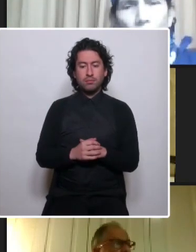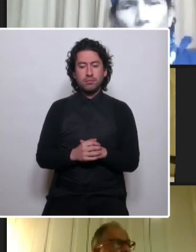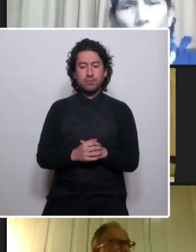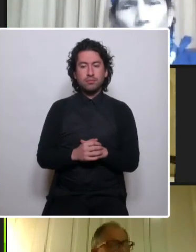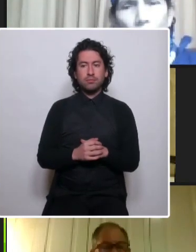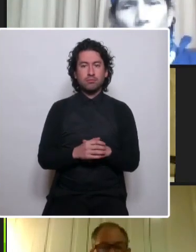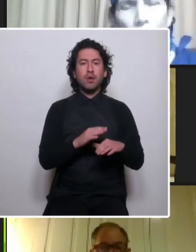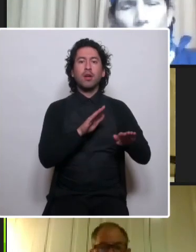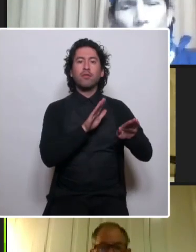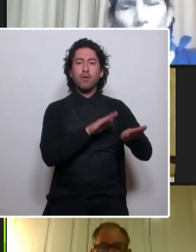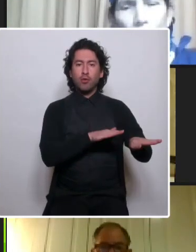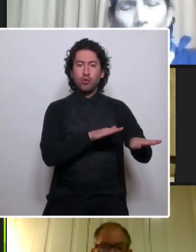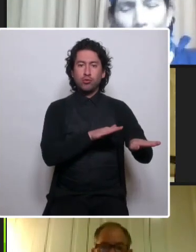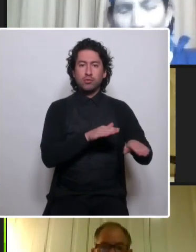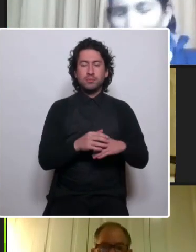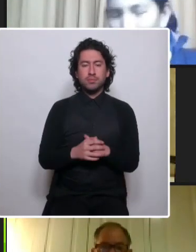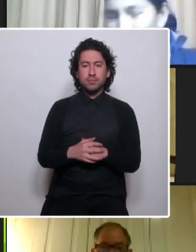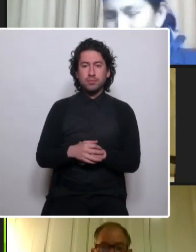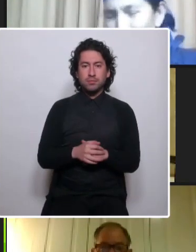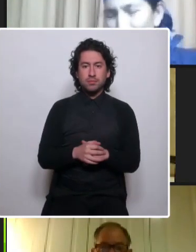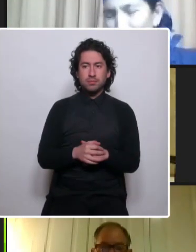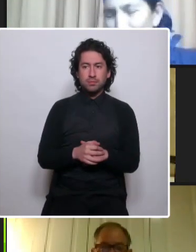A favor, señor secretario.